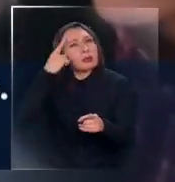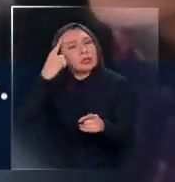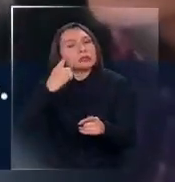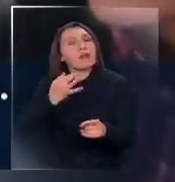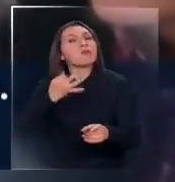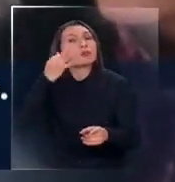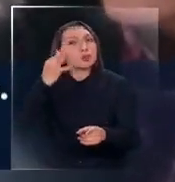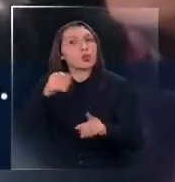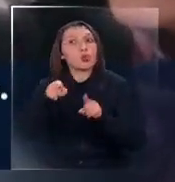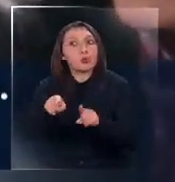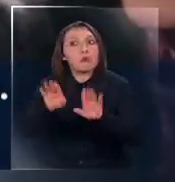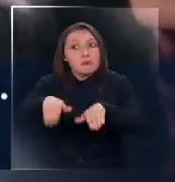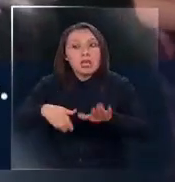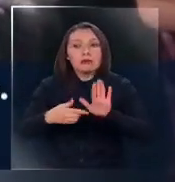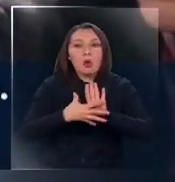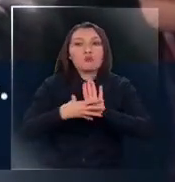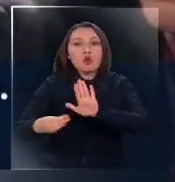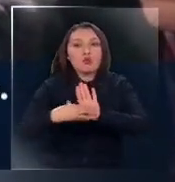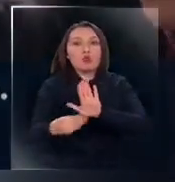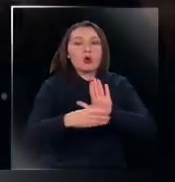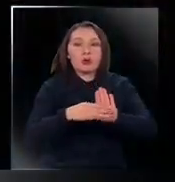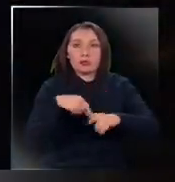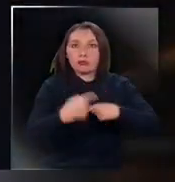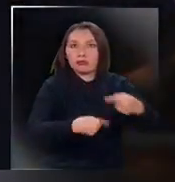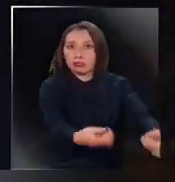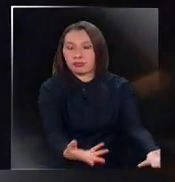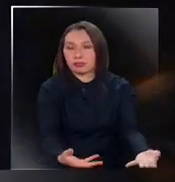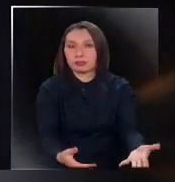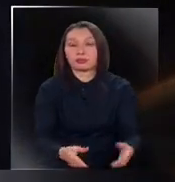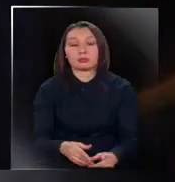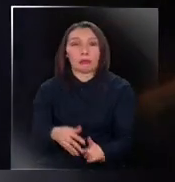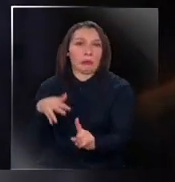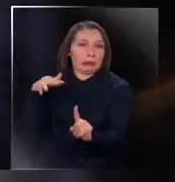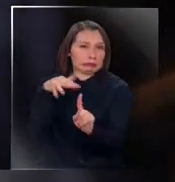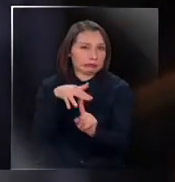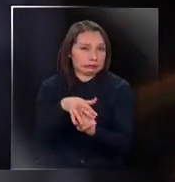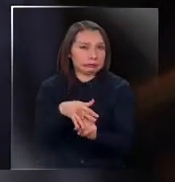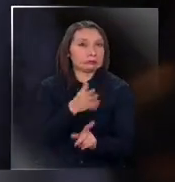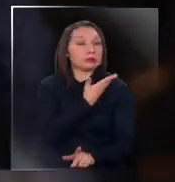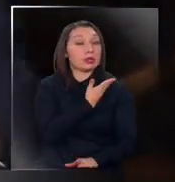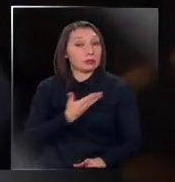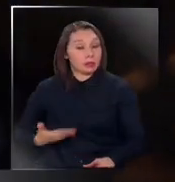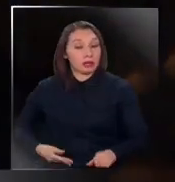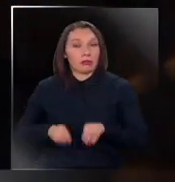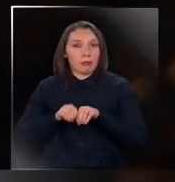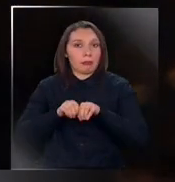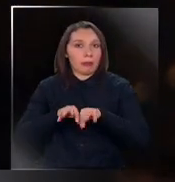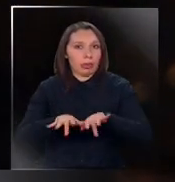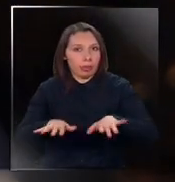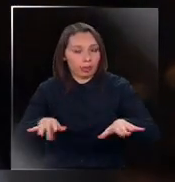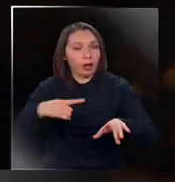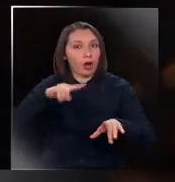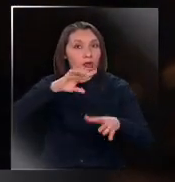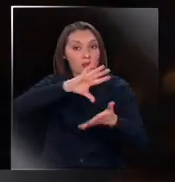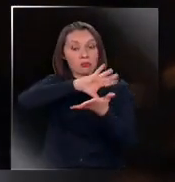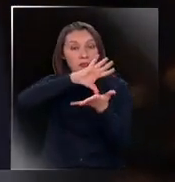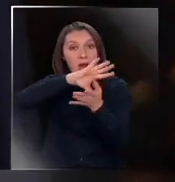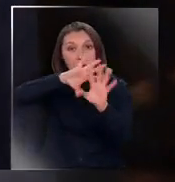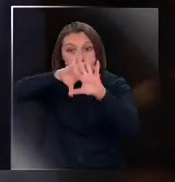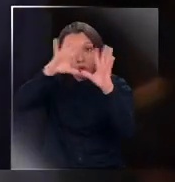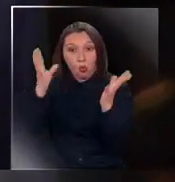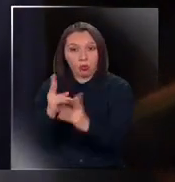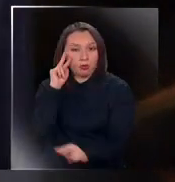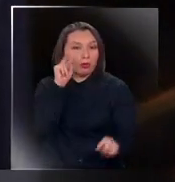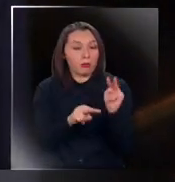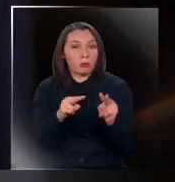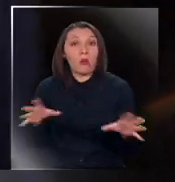là-bas. Voilà, tu penses à la suite. Être un exemple. La reprimenda de Macron tuvo repercusiones en otras partes del mundo.